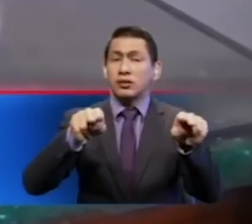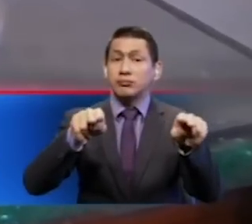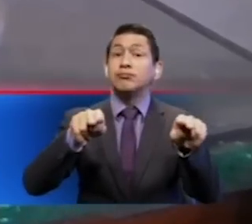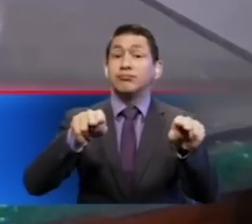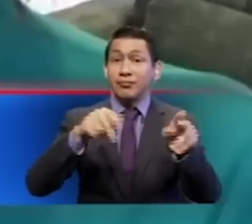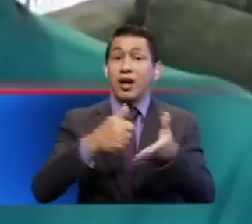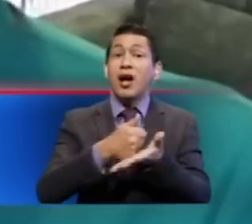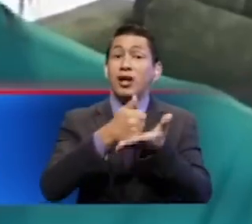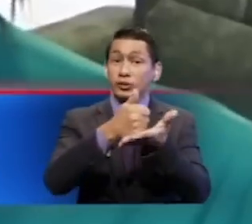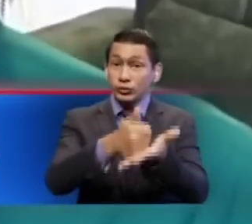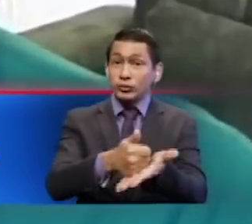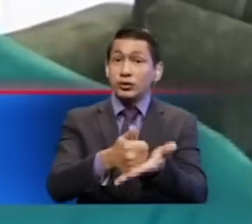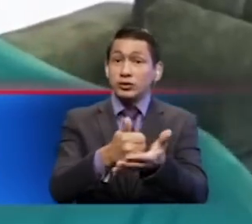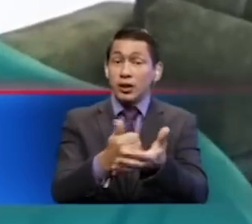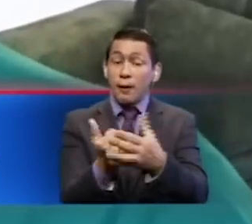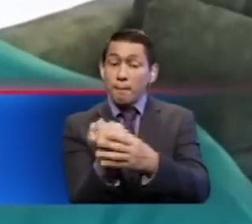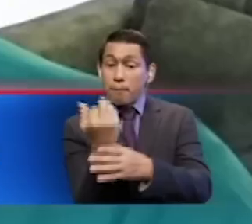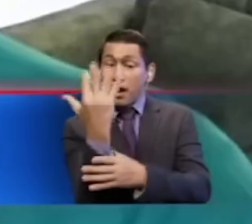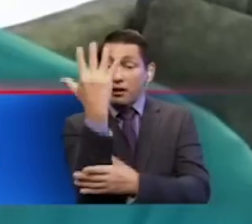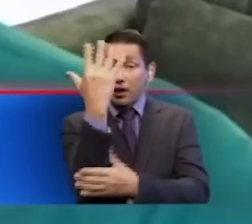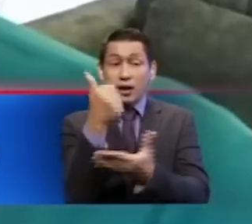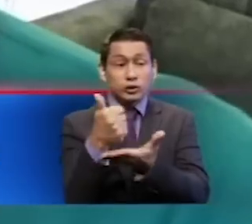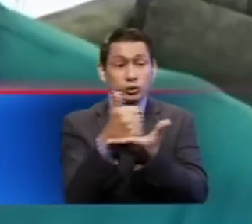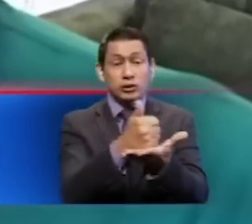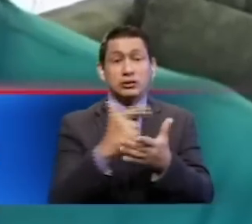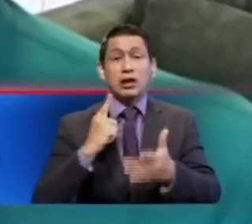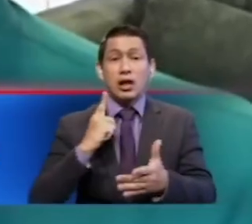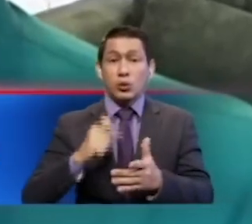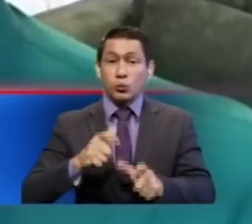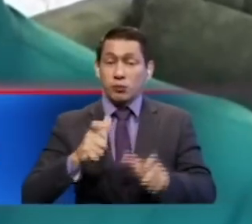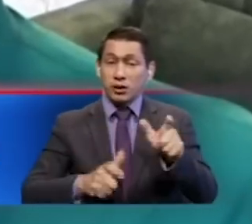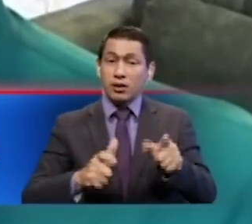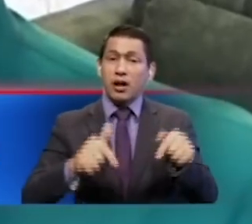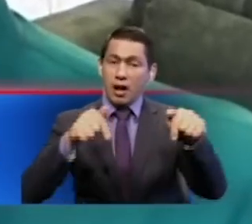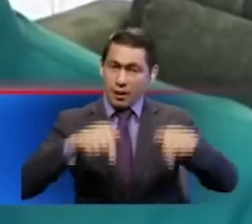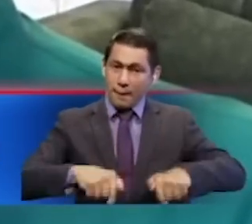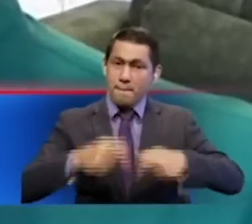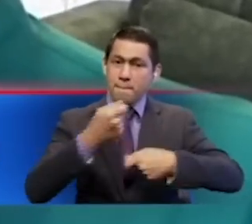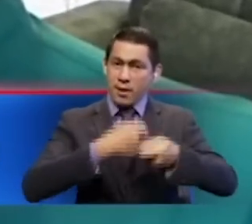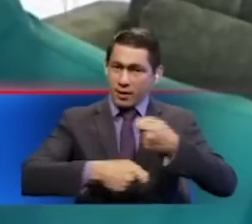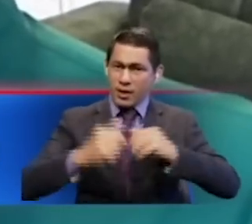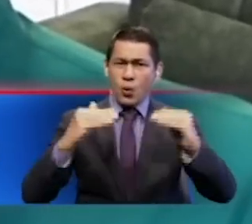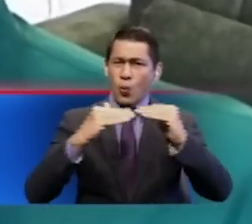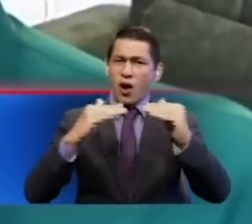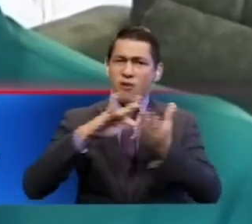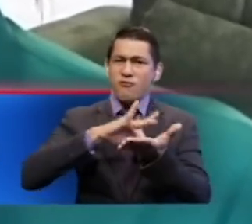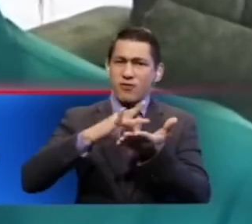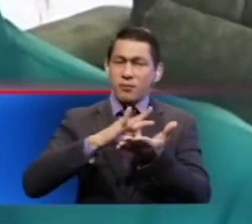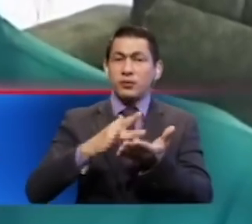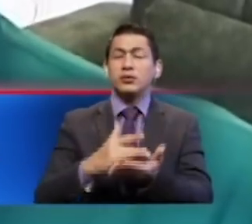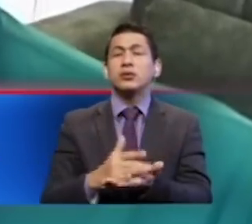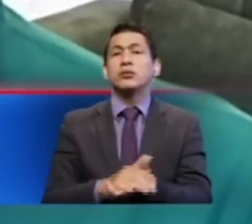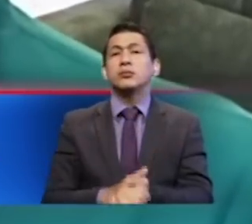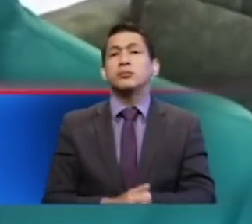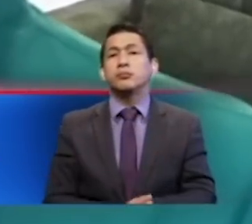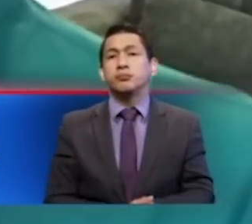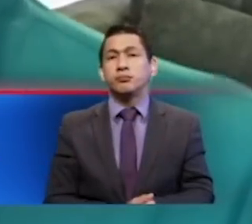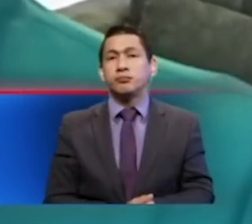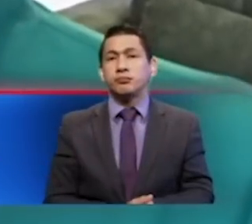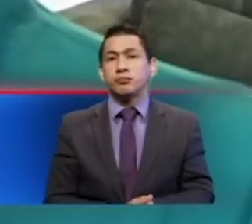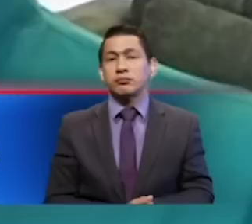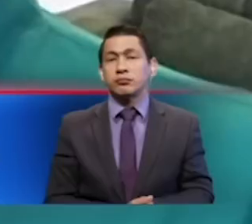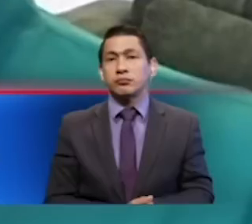planta. Por el tema de educación, ¿qué productos podrían justamente ir ligados con el tema del retorno de los niños, de los jóvenes a clase?